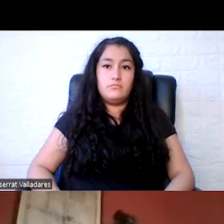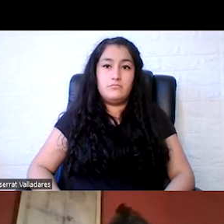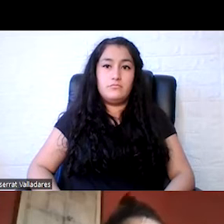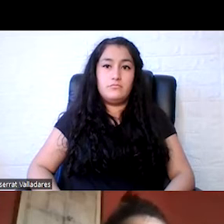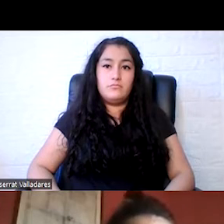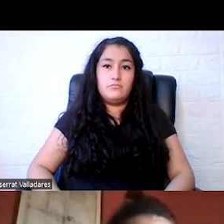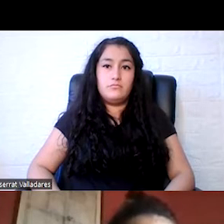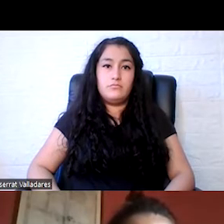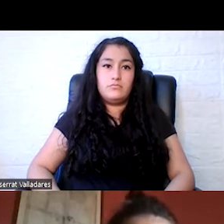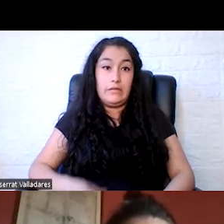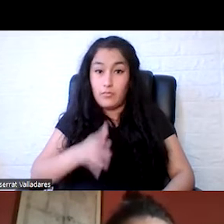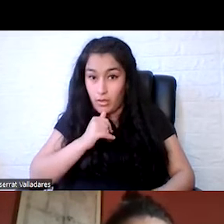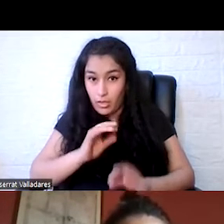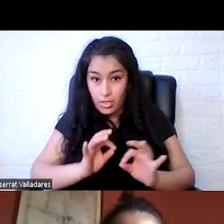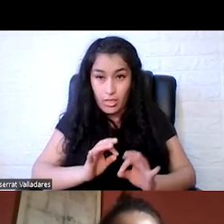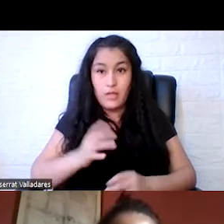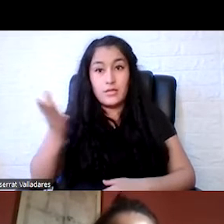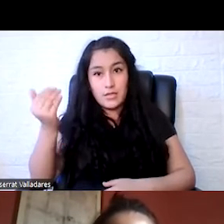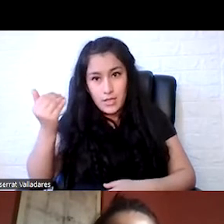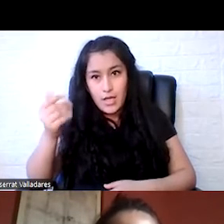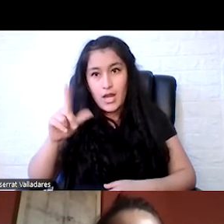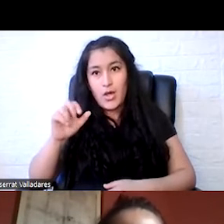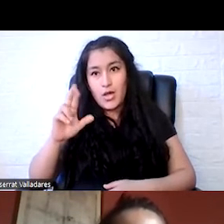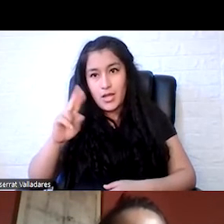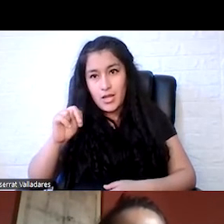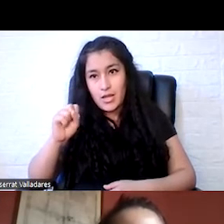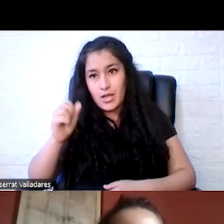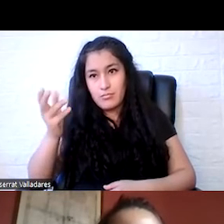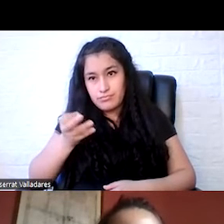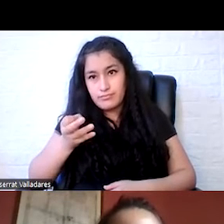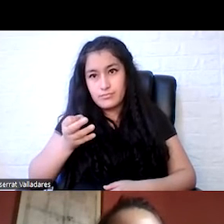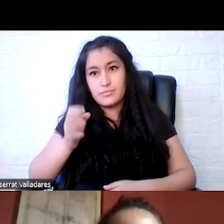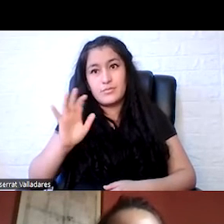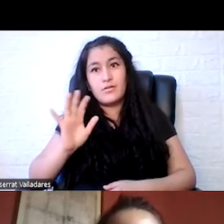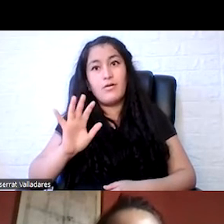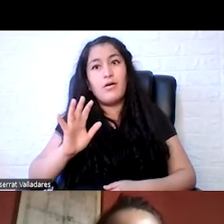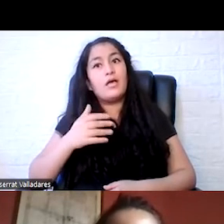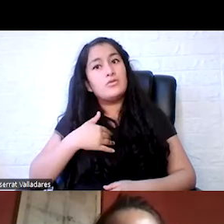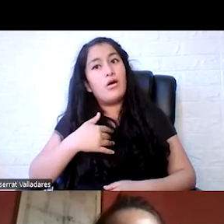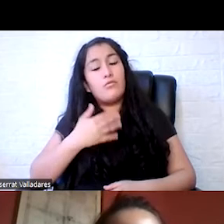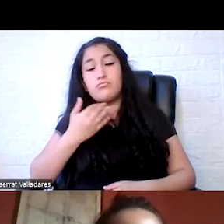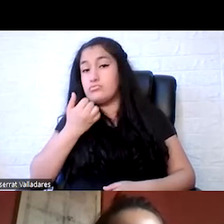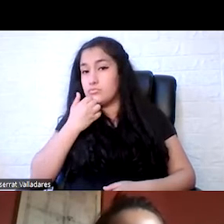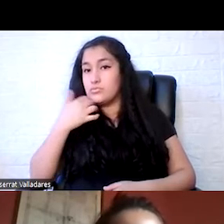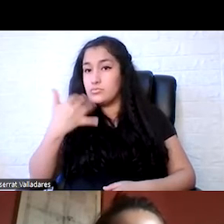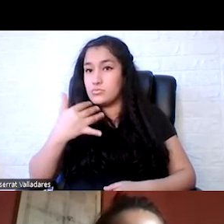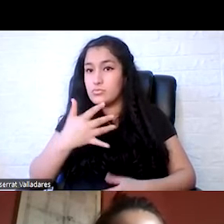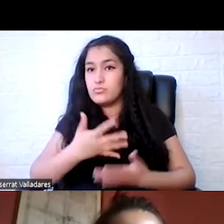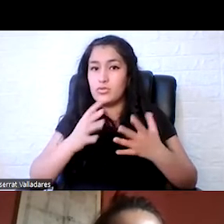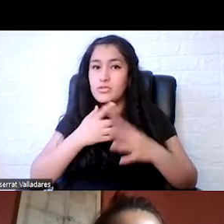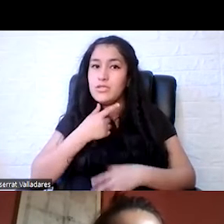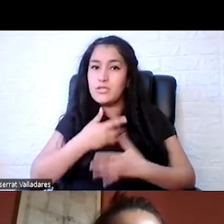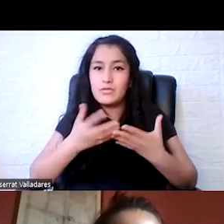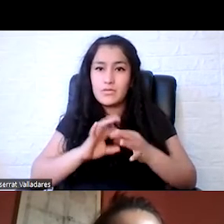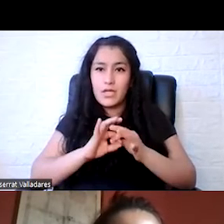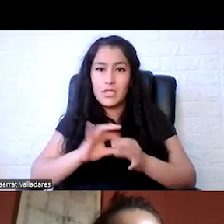Es que todavía no se motivan todas. Eso, apareció una voz. ¿Quién fue? Lore. Bueno, a mí me llamó la atención. Bueno, dale. Gracias a las presentadoras,